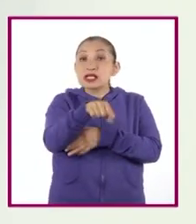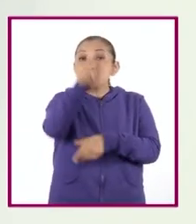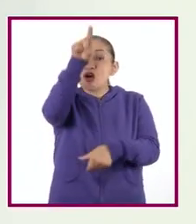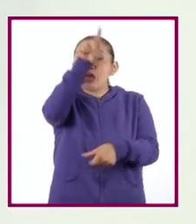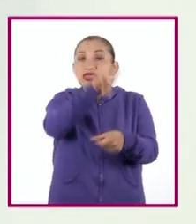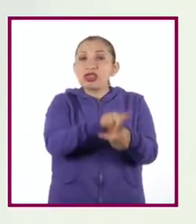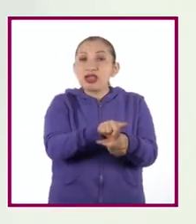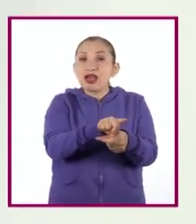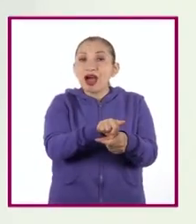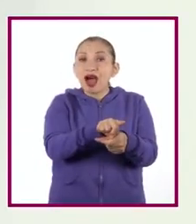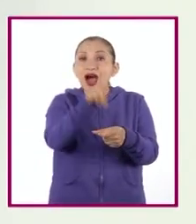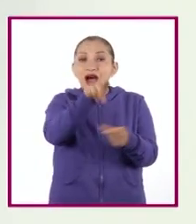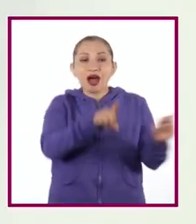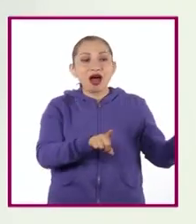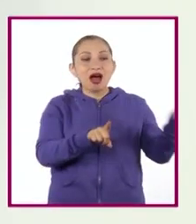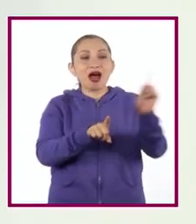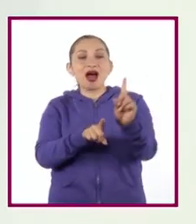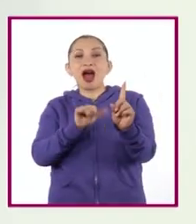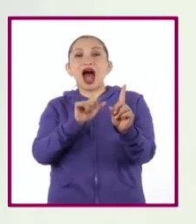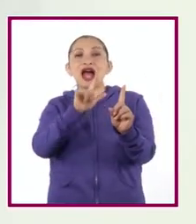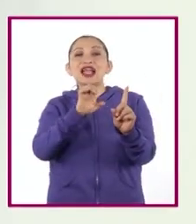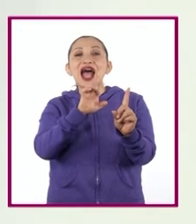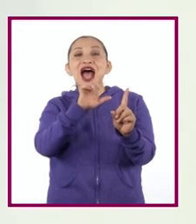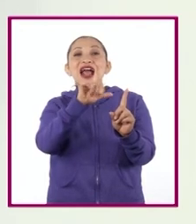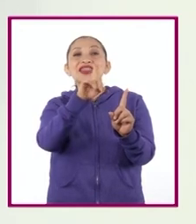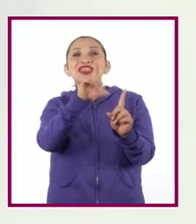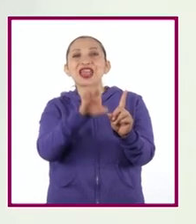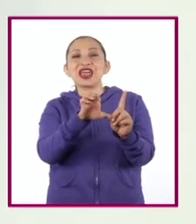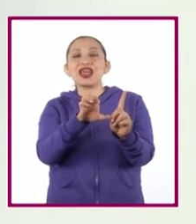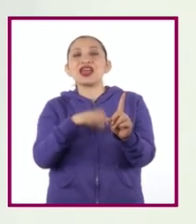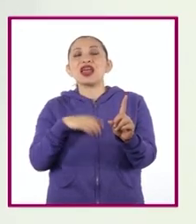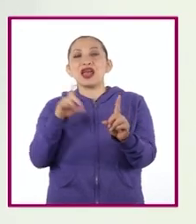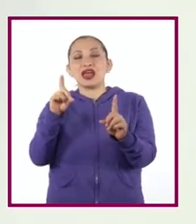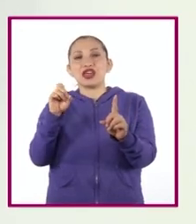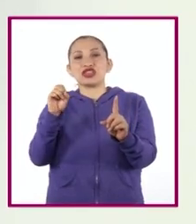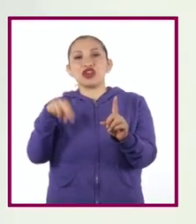en que fue el alcalde a la ciudad, don Martín Ocaña.